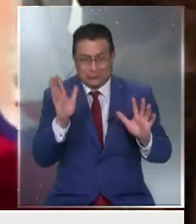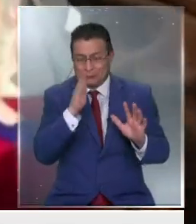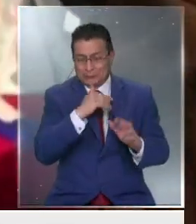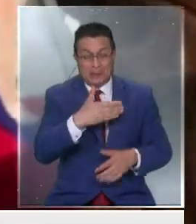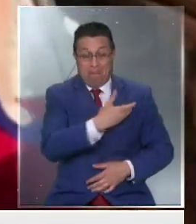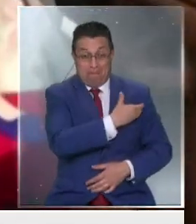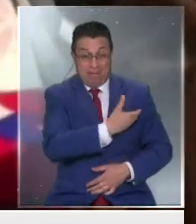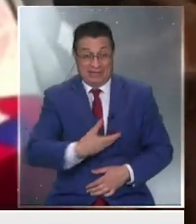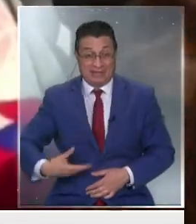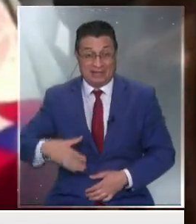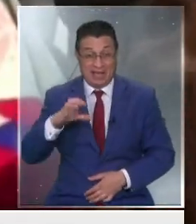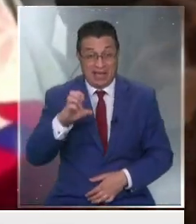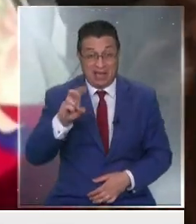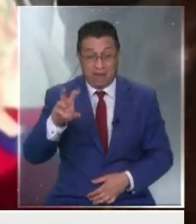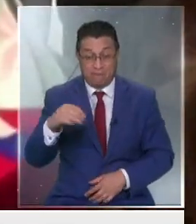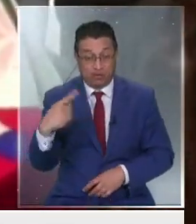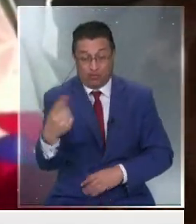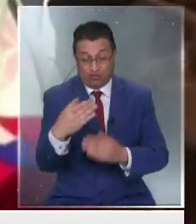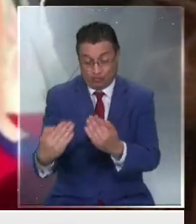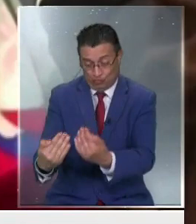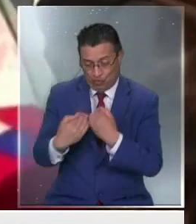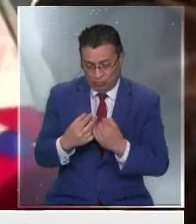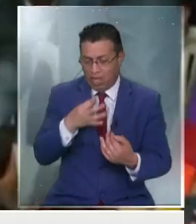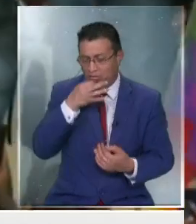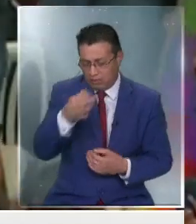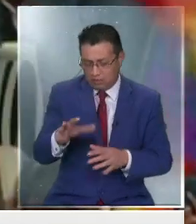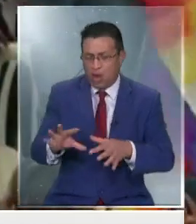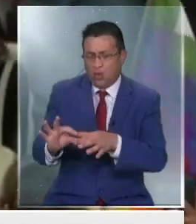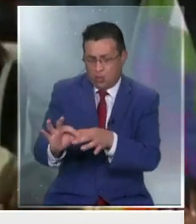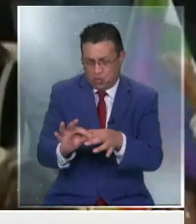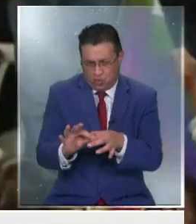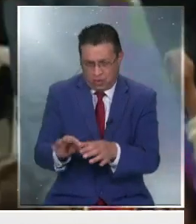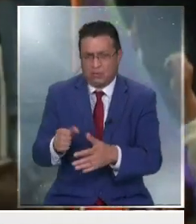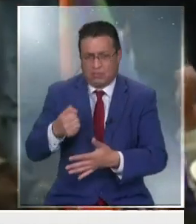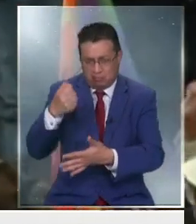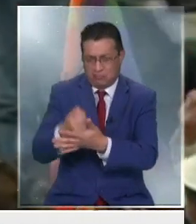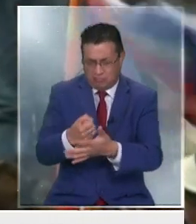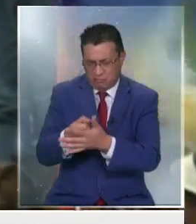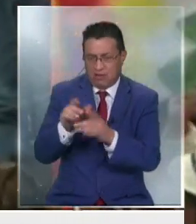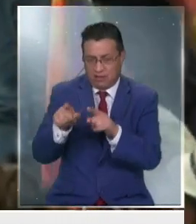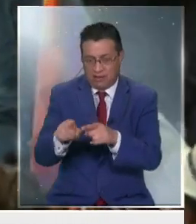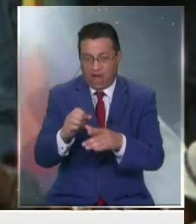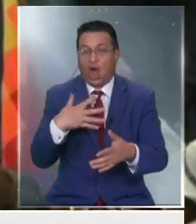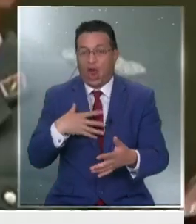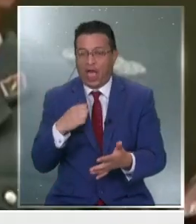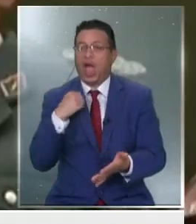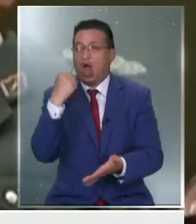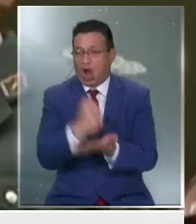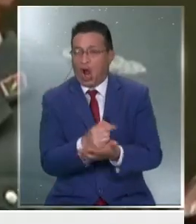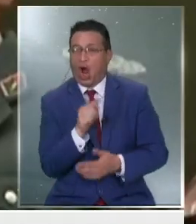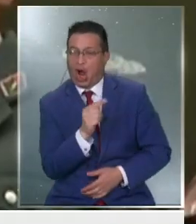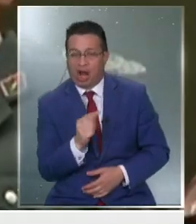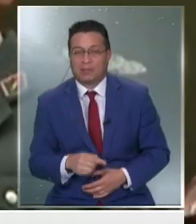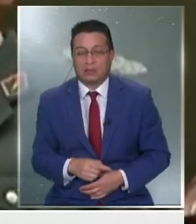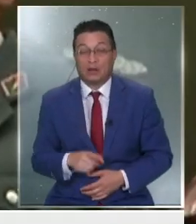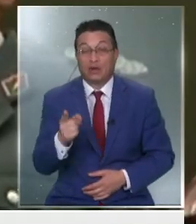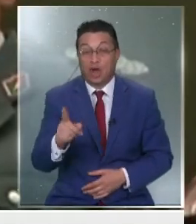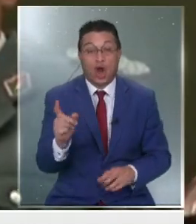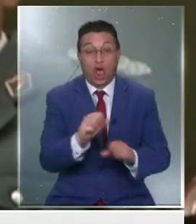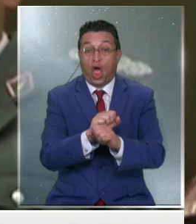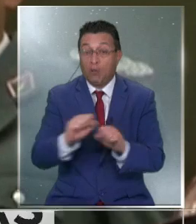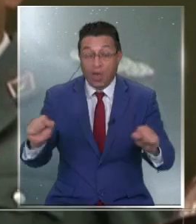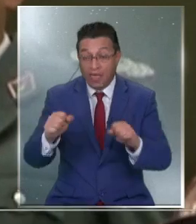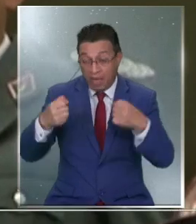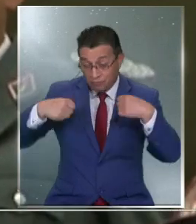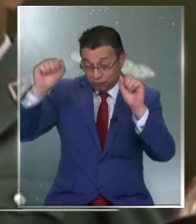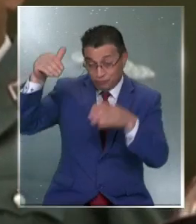presidente Evo Morales llamó a sus partidarios a mantenerse unidos e insistió en su tesis del golpe de Estado. Y cuando no pueden ganar